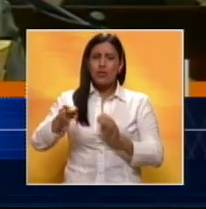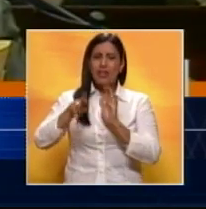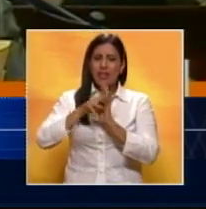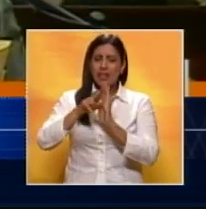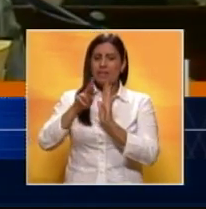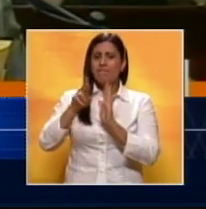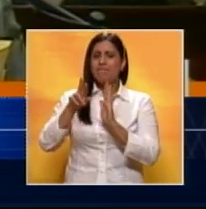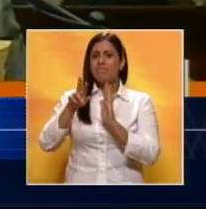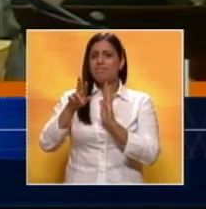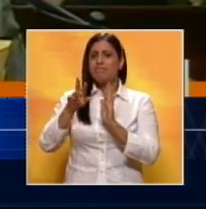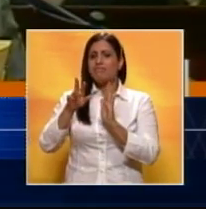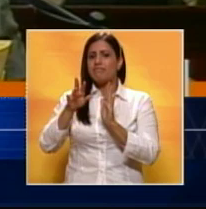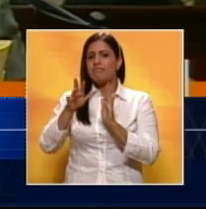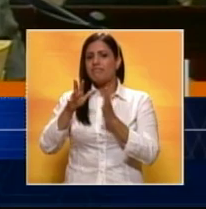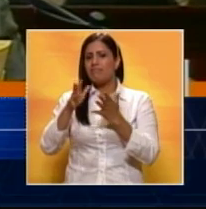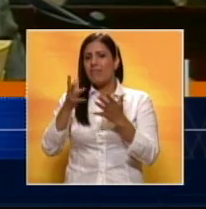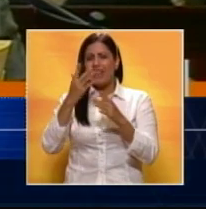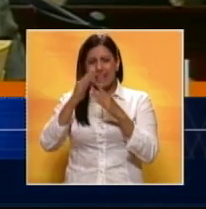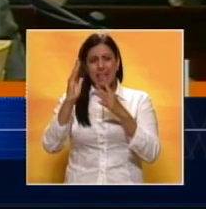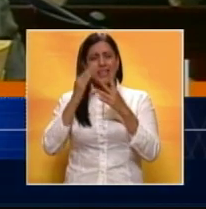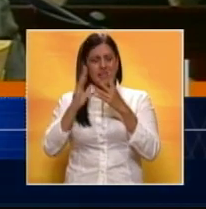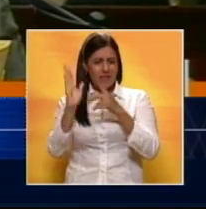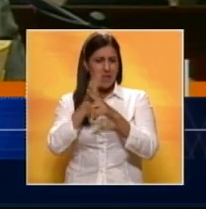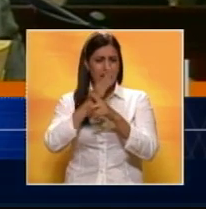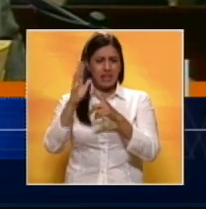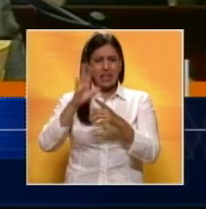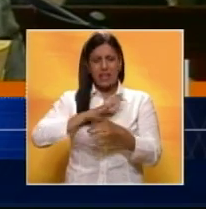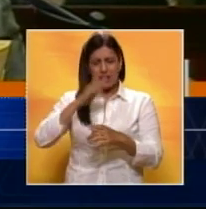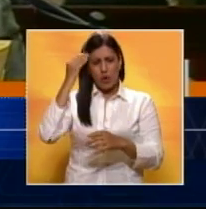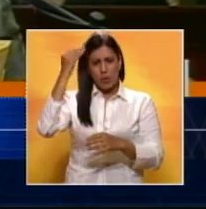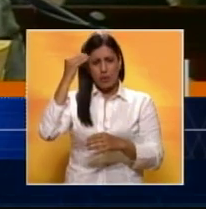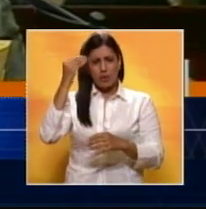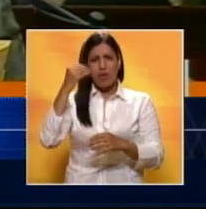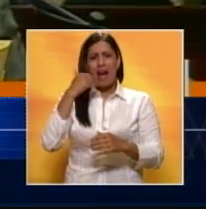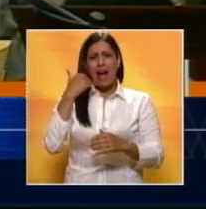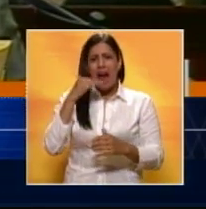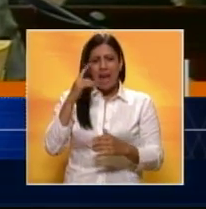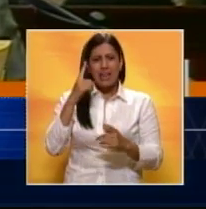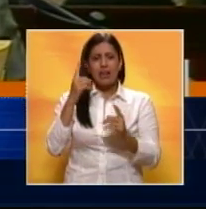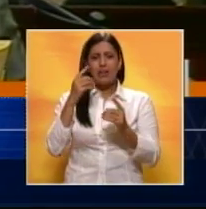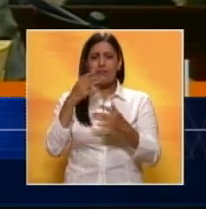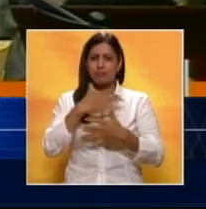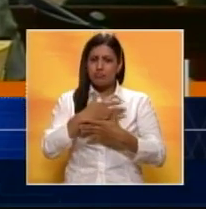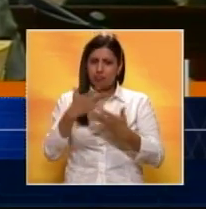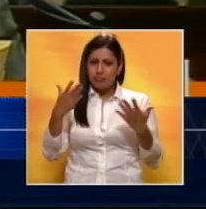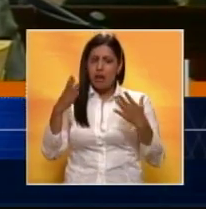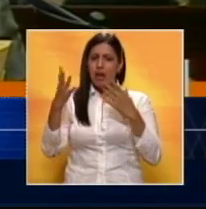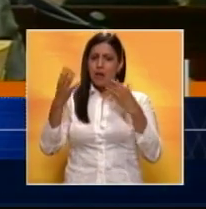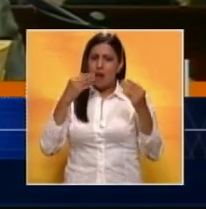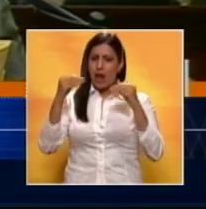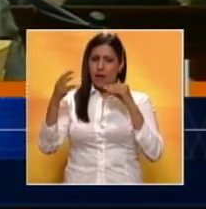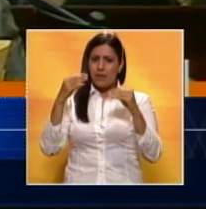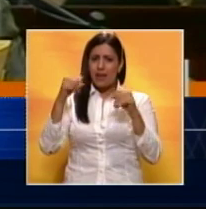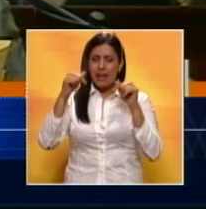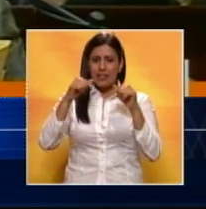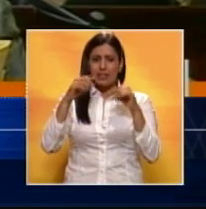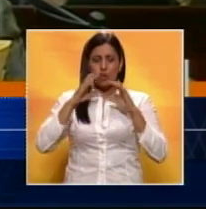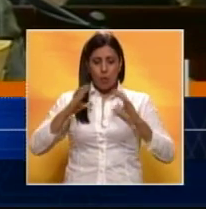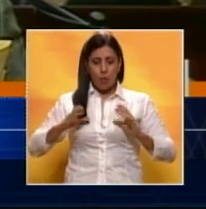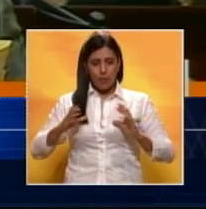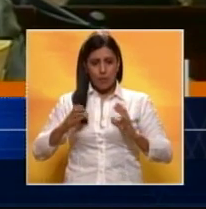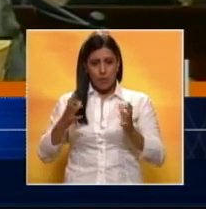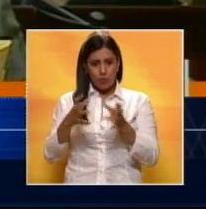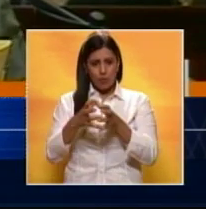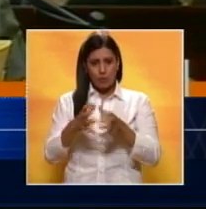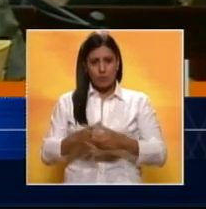a pesar de diferencias, disidencias, una muy cordial convivencia en este cuerpo